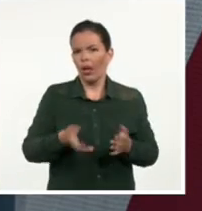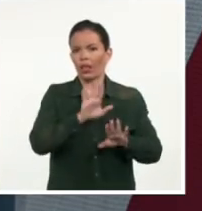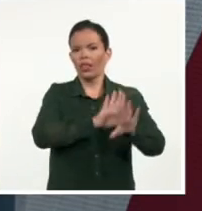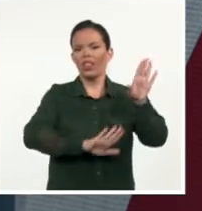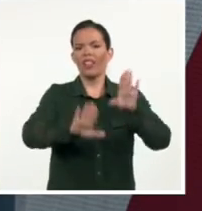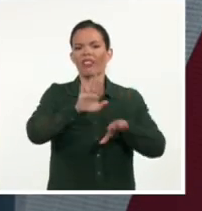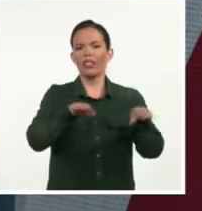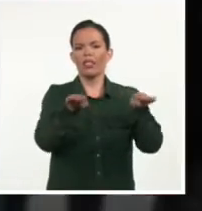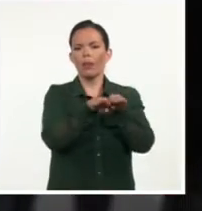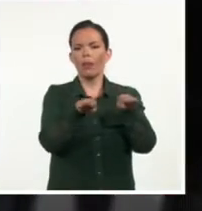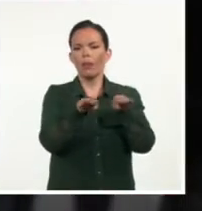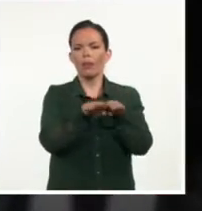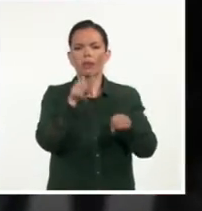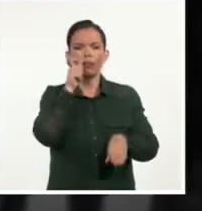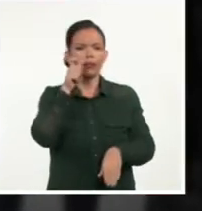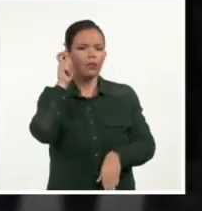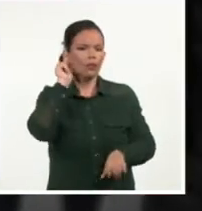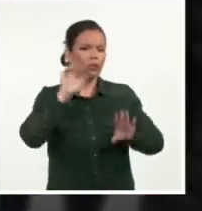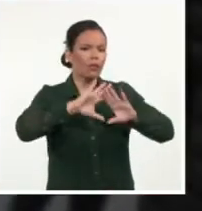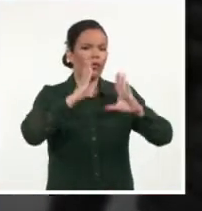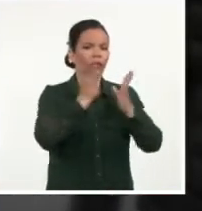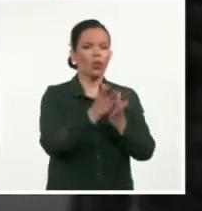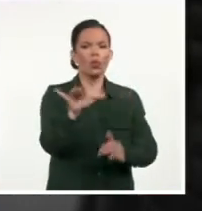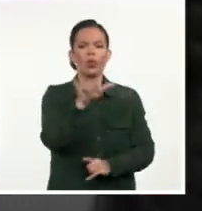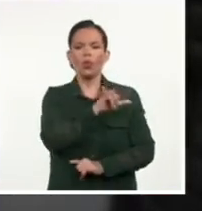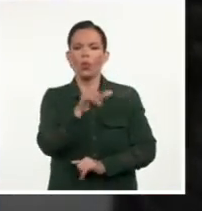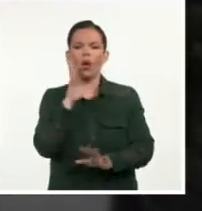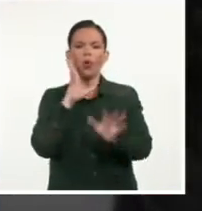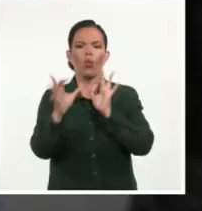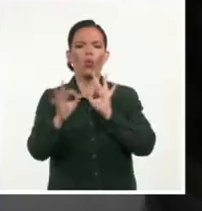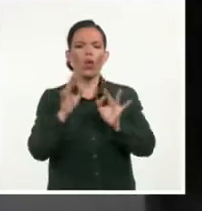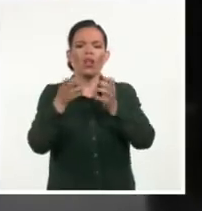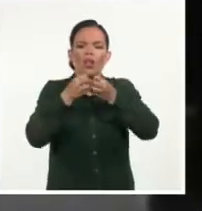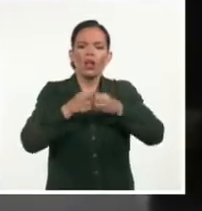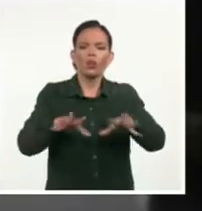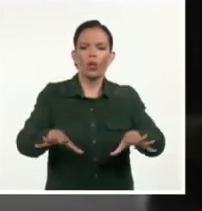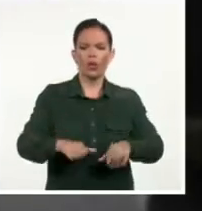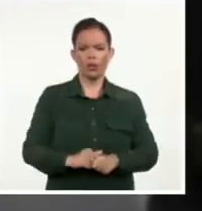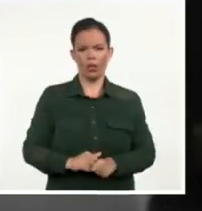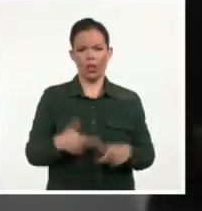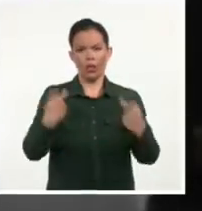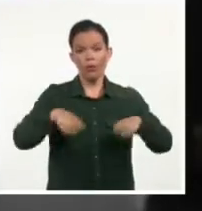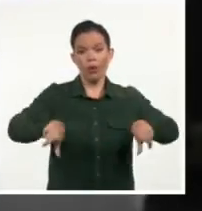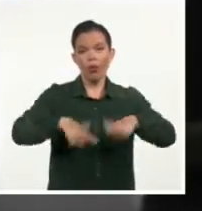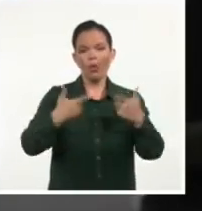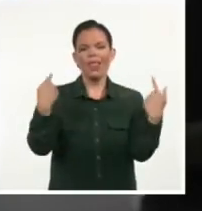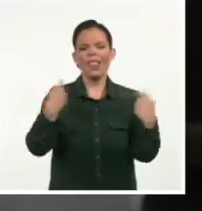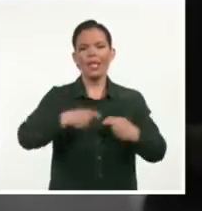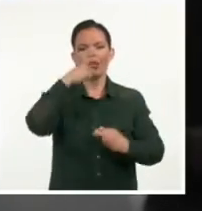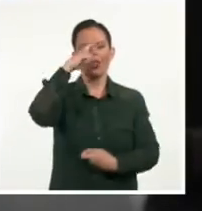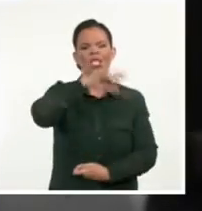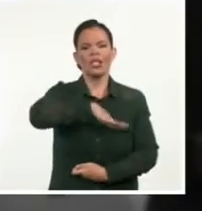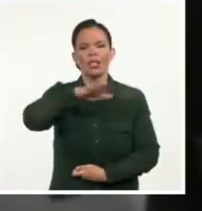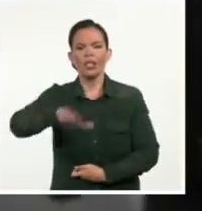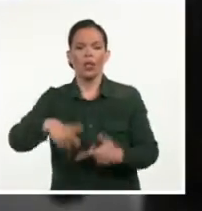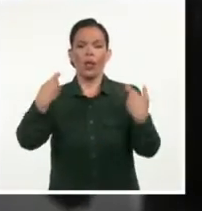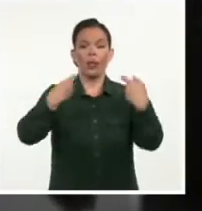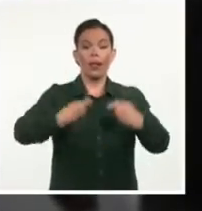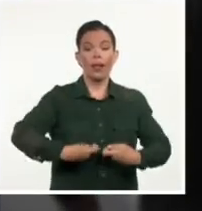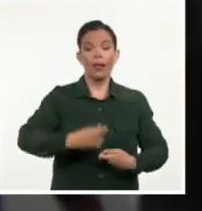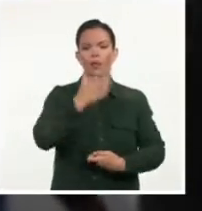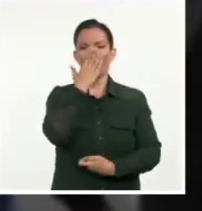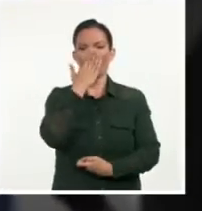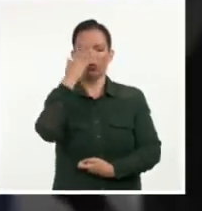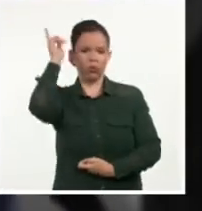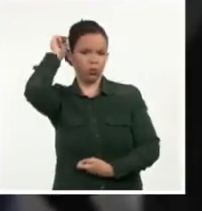paridad y el medio ambiente. Por los derechos de la naturaleza, por los derechos de la infancia, los derechos de los pueblos indígenas, los derechos de